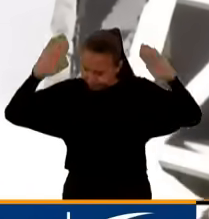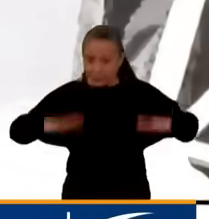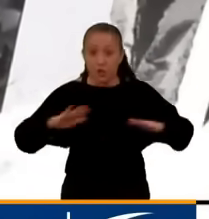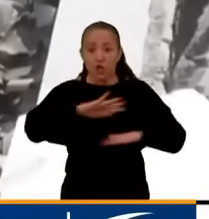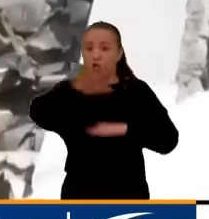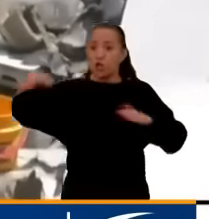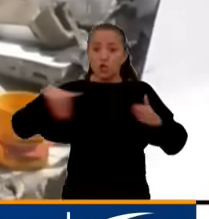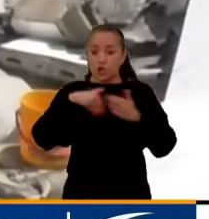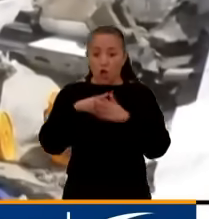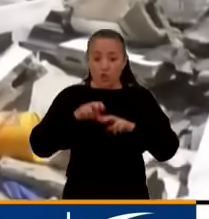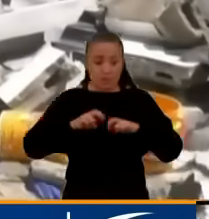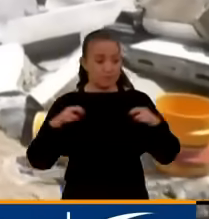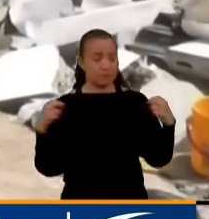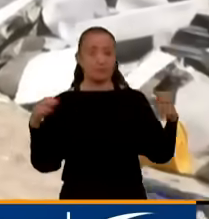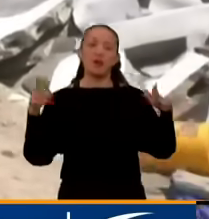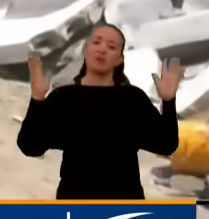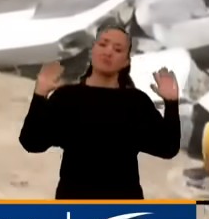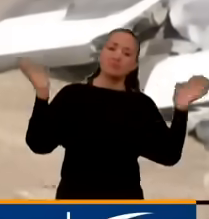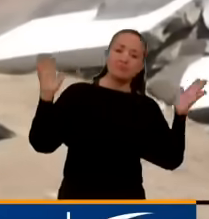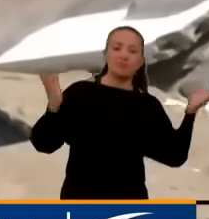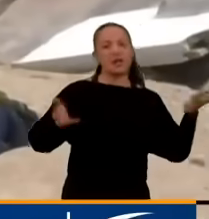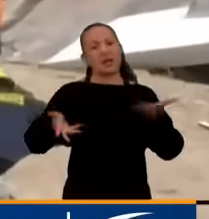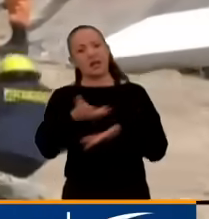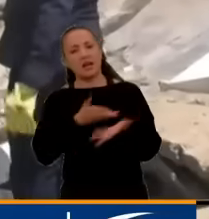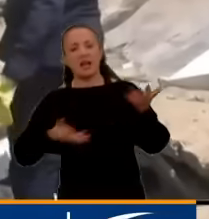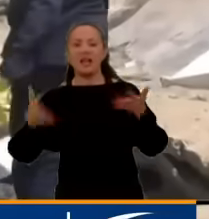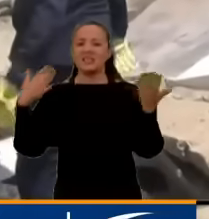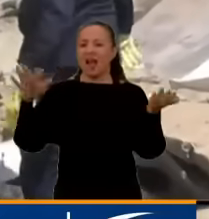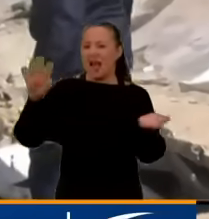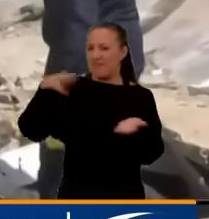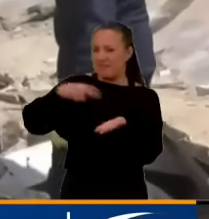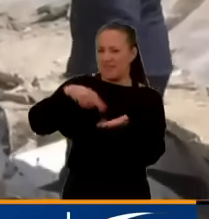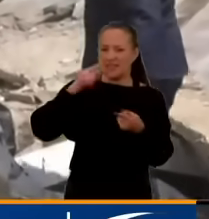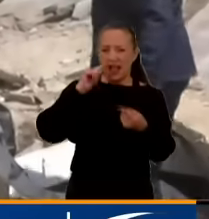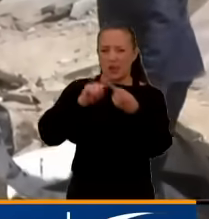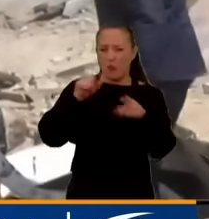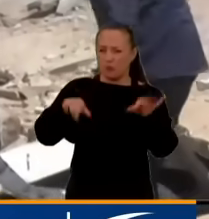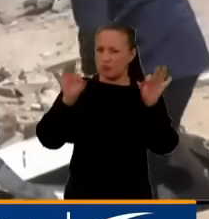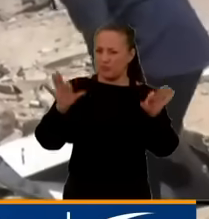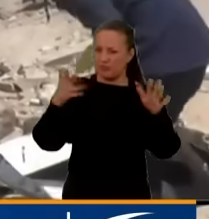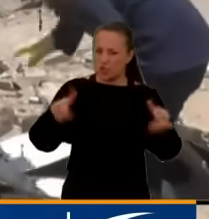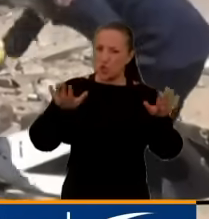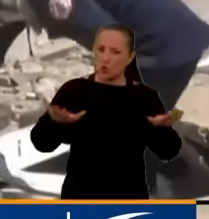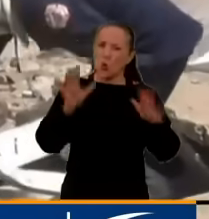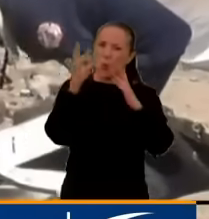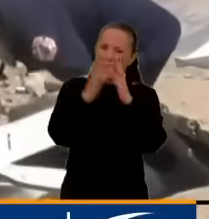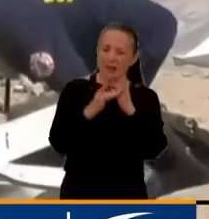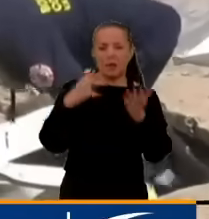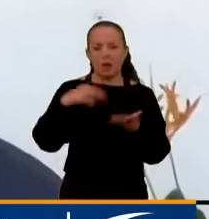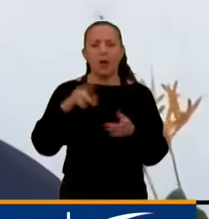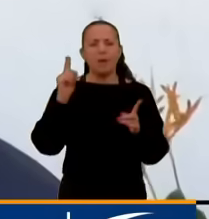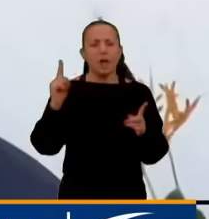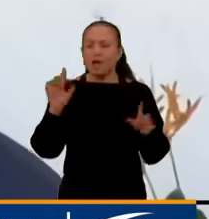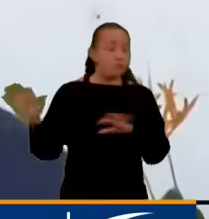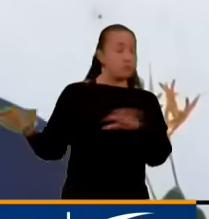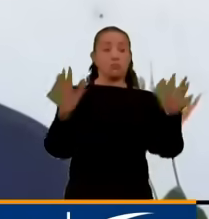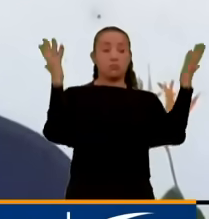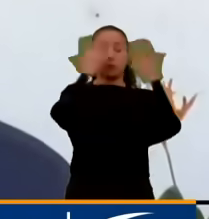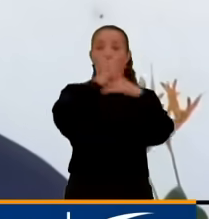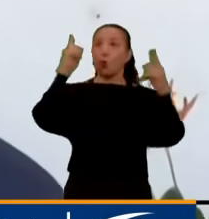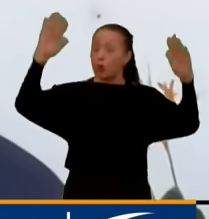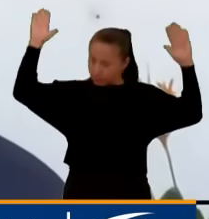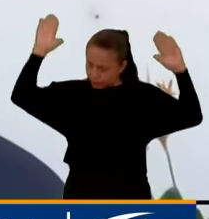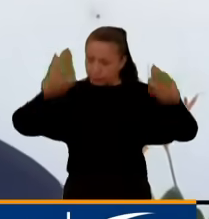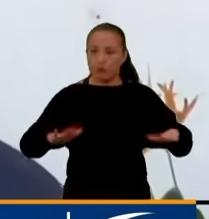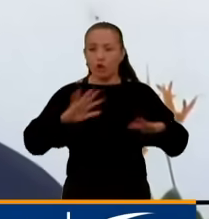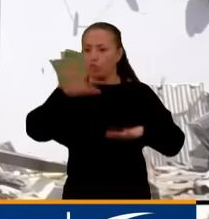adentro, todos estamos compartiendo ya la fiesta del matrimonio, pero por eso te digo que no hubo reacción porque cuando el techo cayó todos